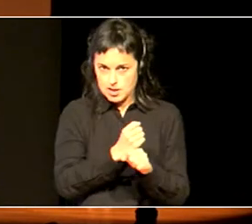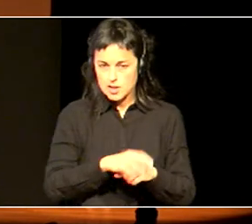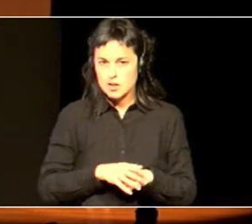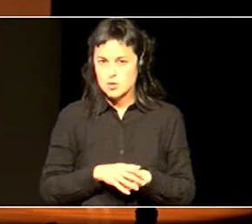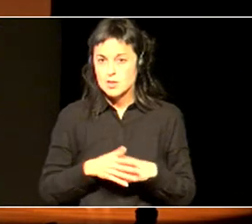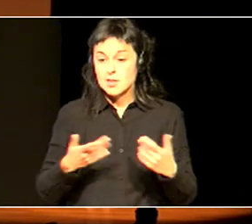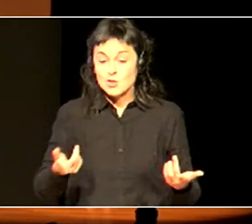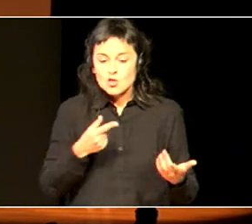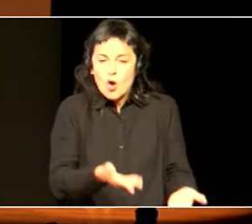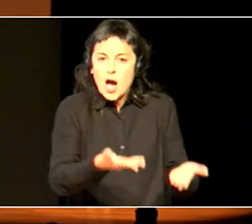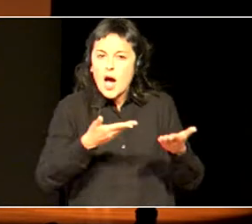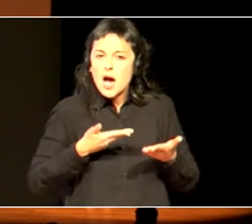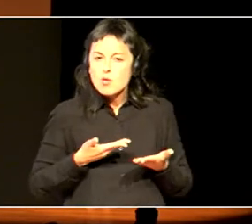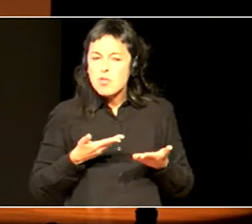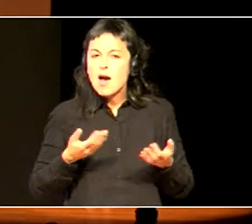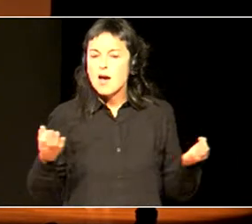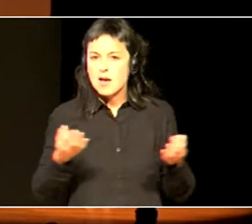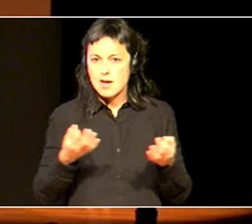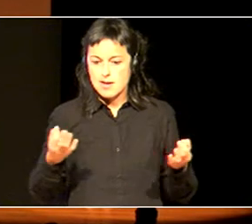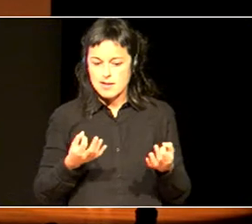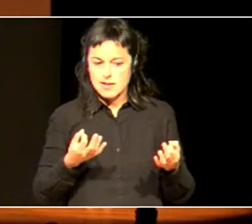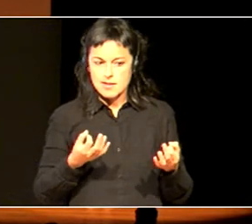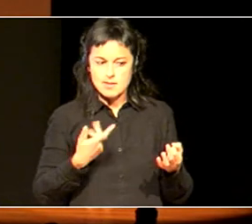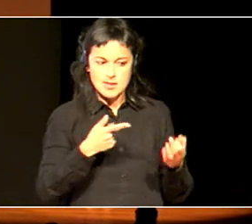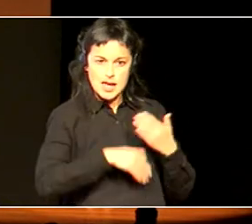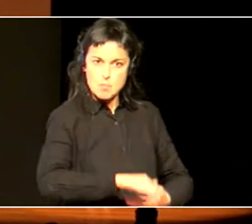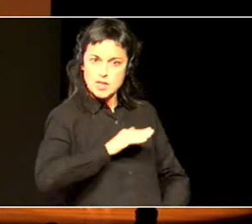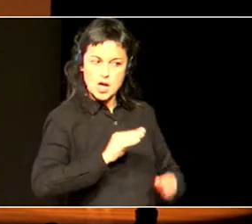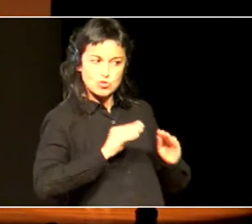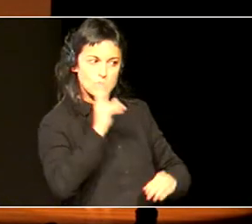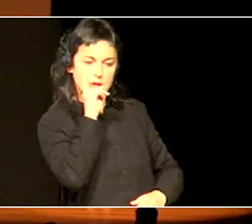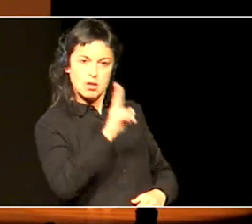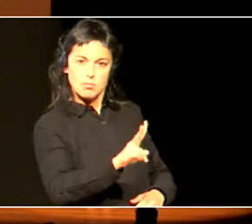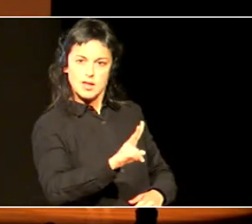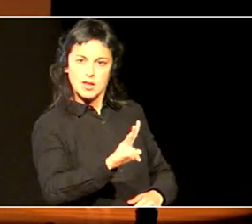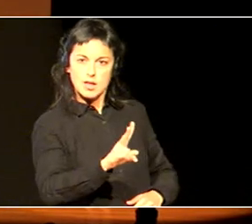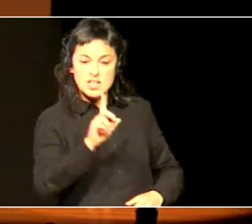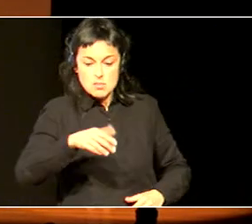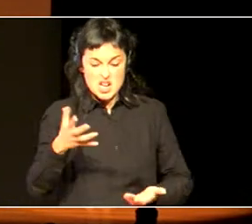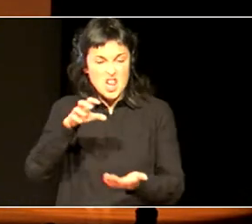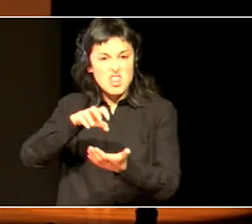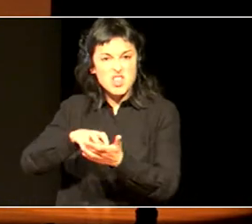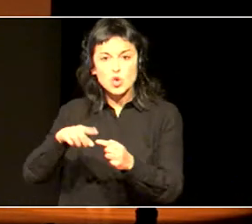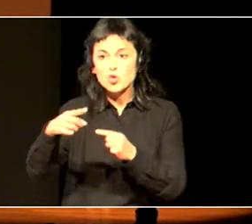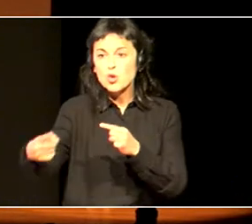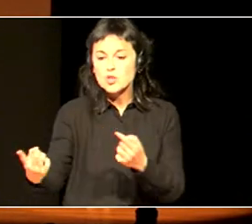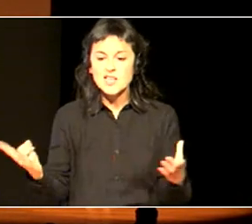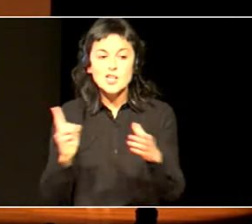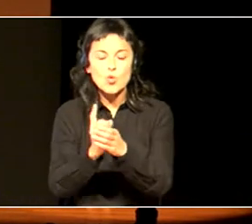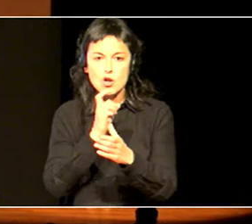más importante, que es la visualización de sus capacidades y la inclusión en la vida diaria del centro. Que ahí es donde yo creo